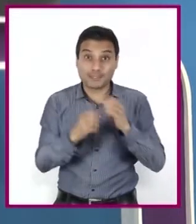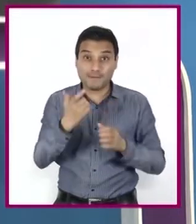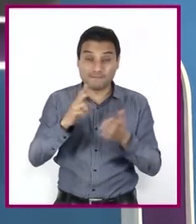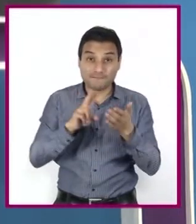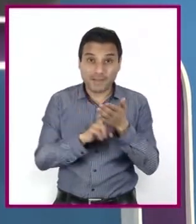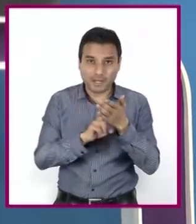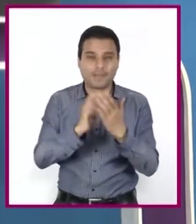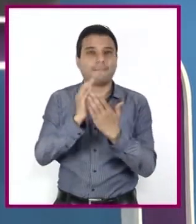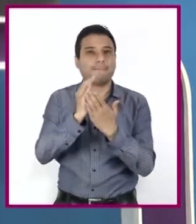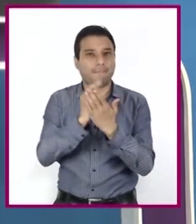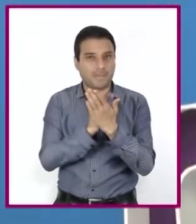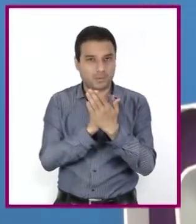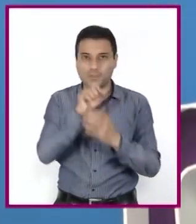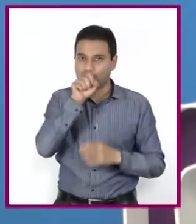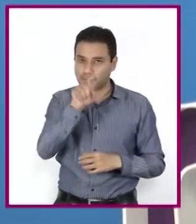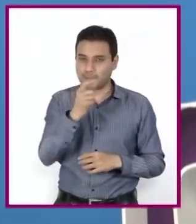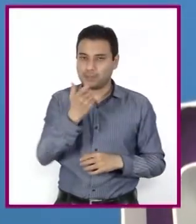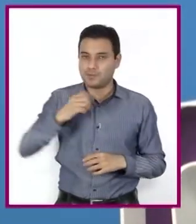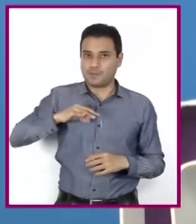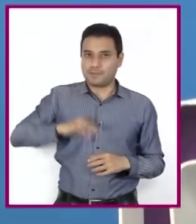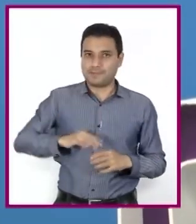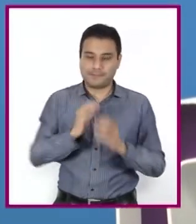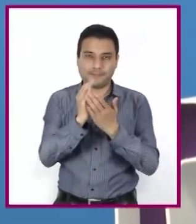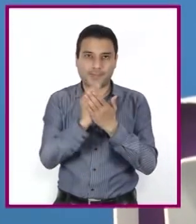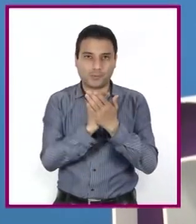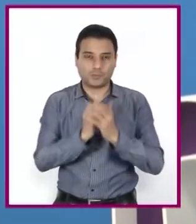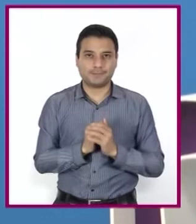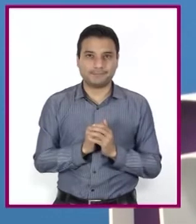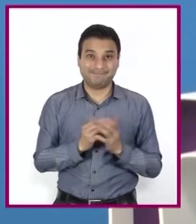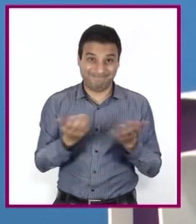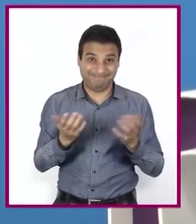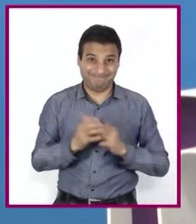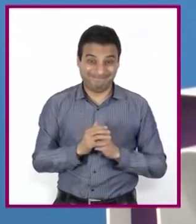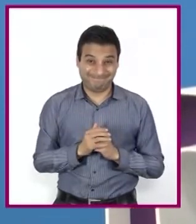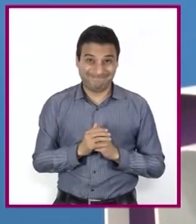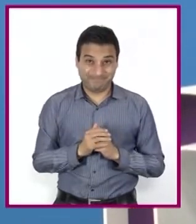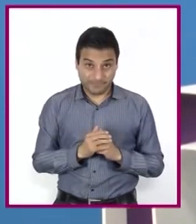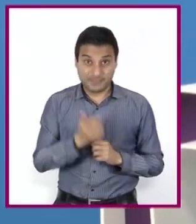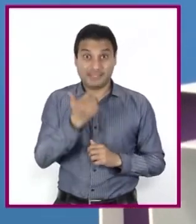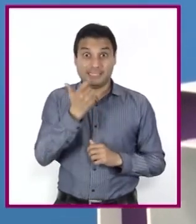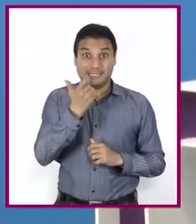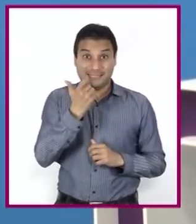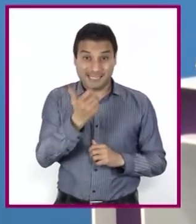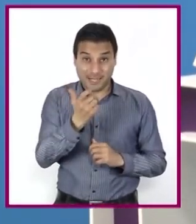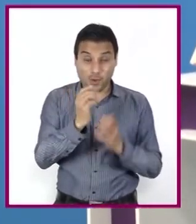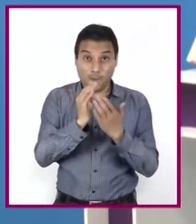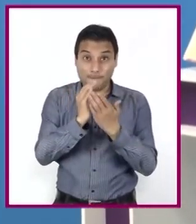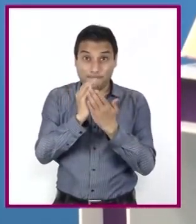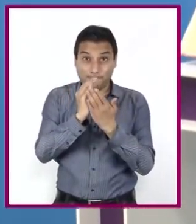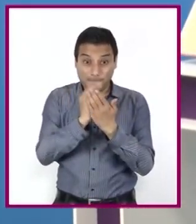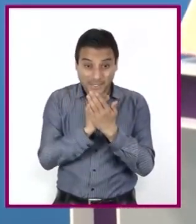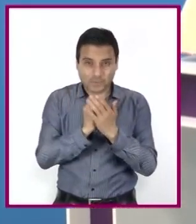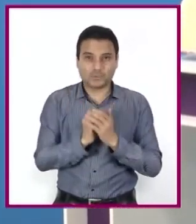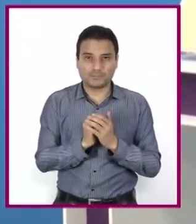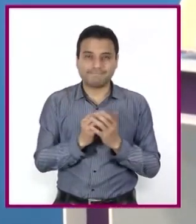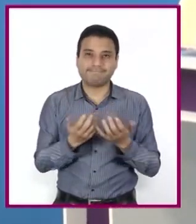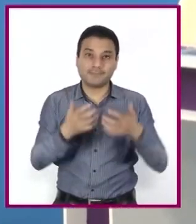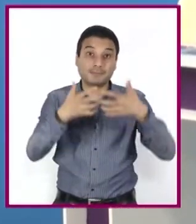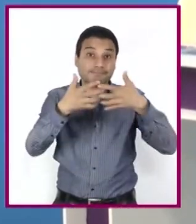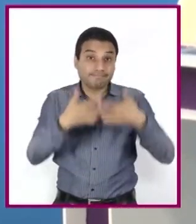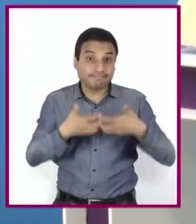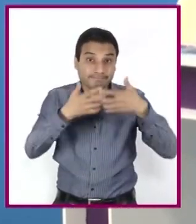tanto, las ganancias. Y como hemos visto, con menos ganancias, los empresarios recortaban